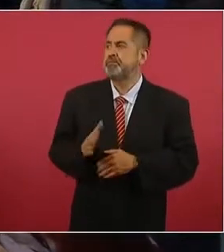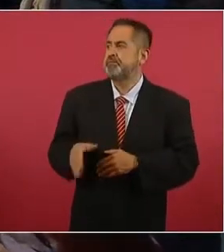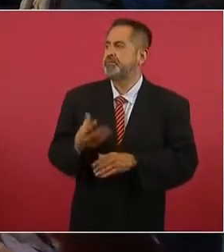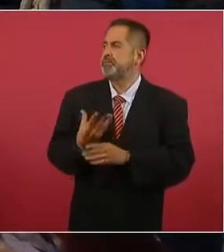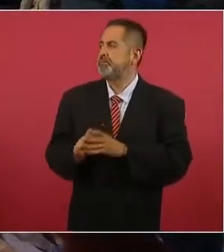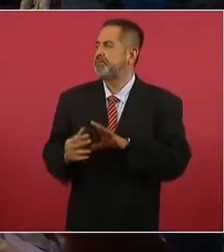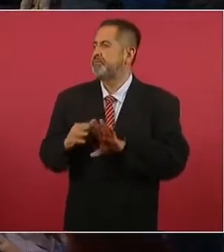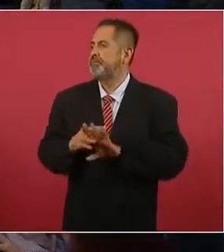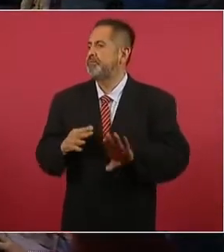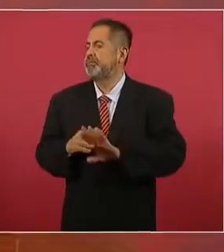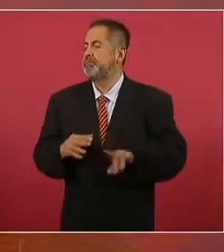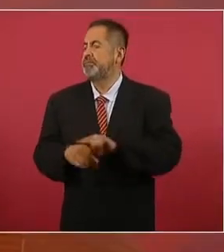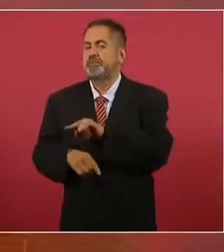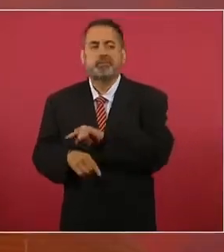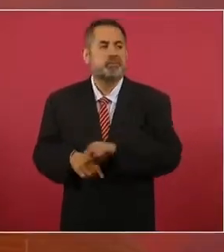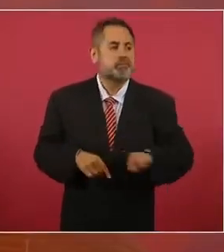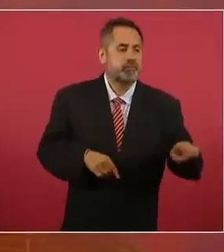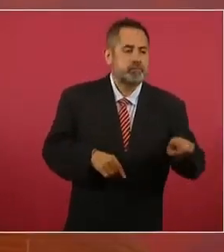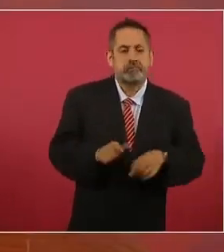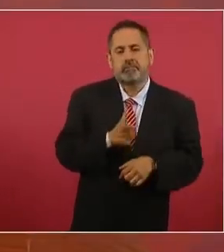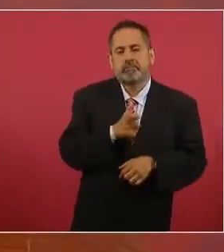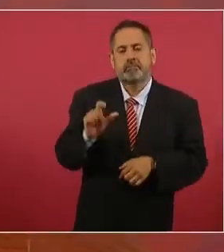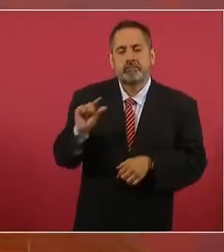los pueden correr